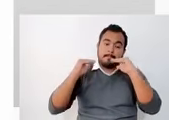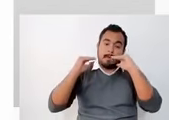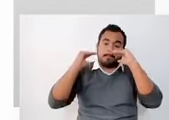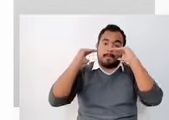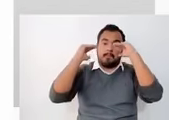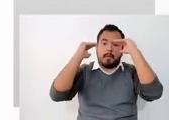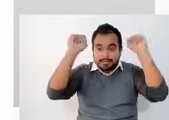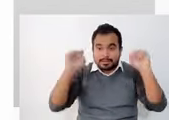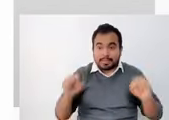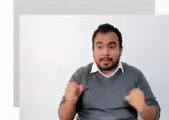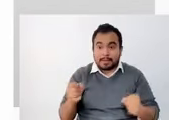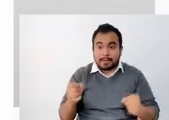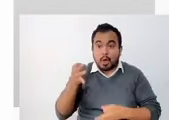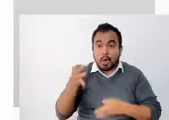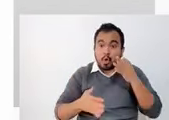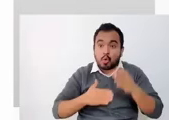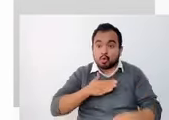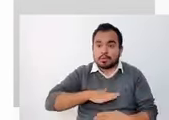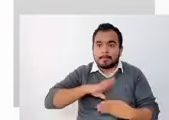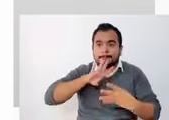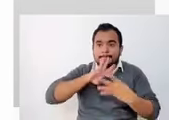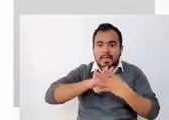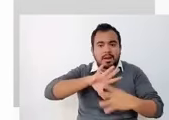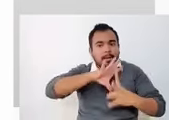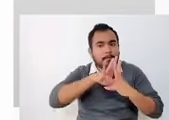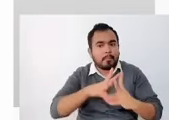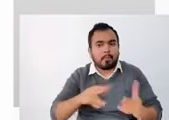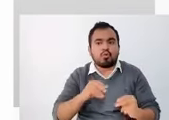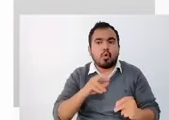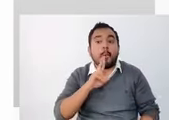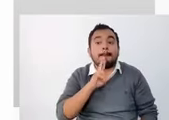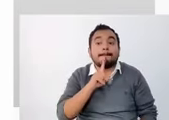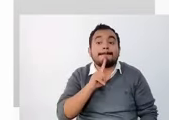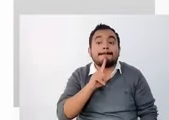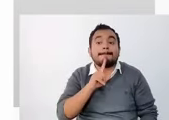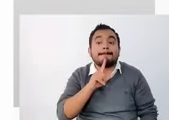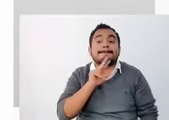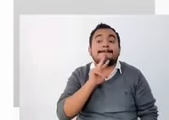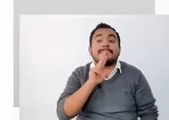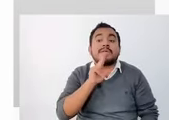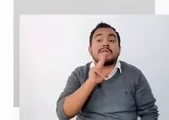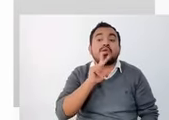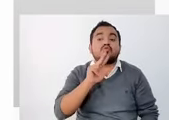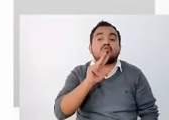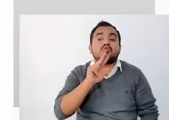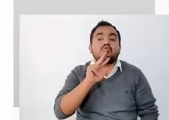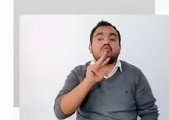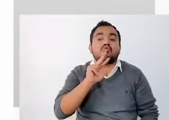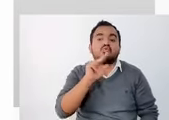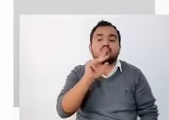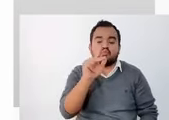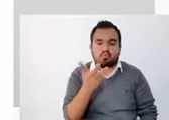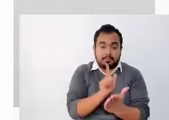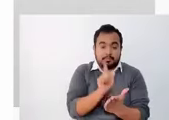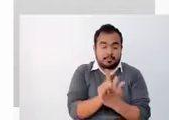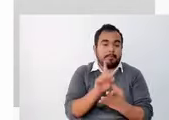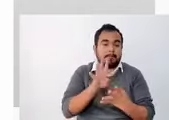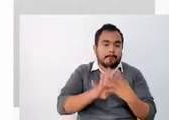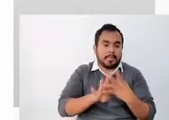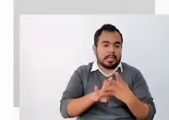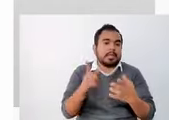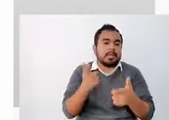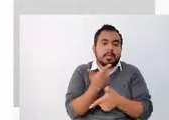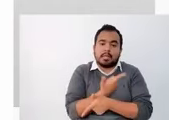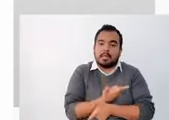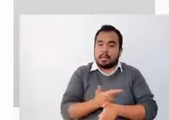mejorarlo concretamente. Centrándose en estos fenómenos, en la manera en que lo hizo, el derecho penal lo que obtenía era libertad. Era decir, básicamente, ahí